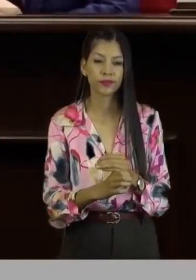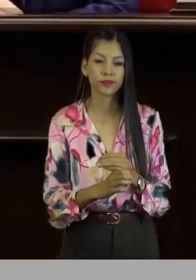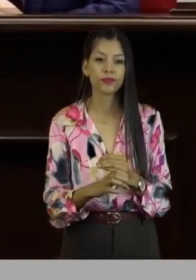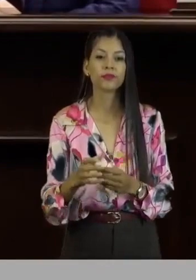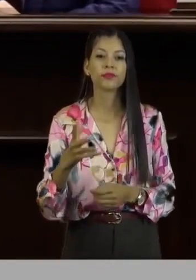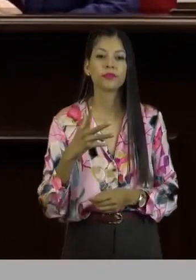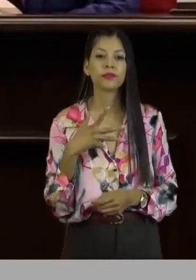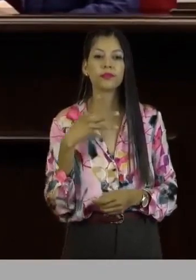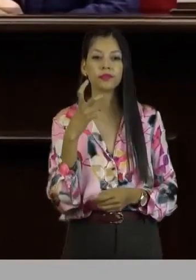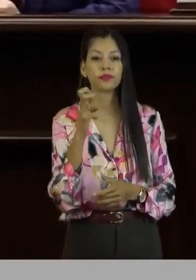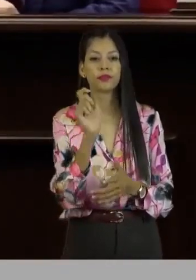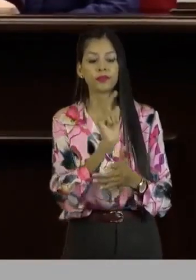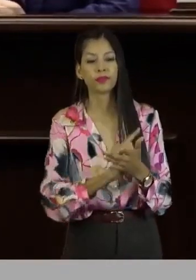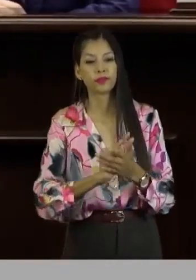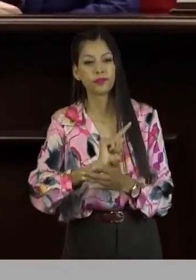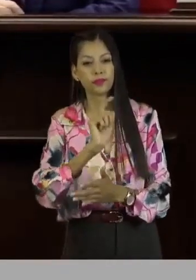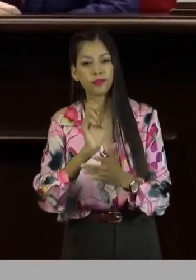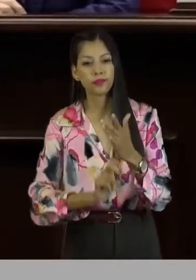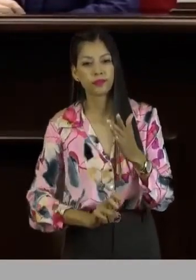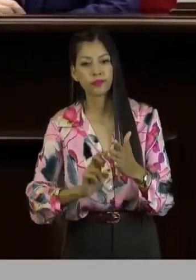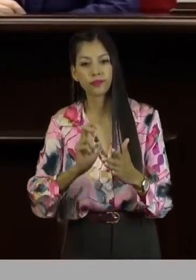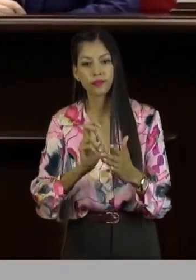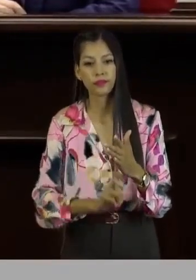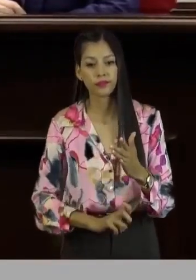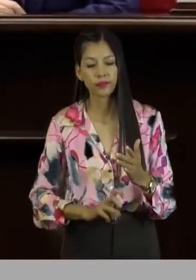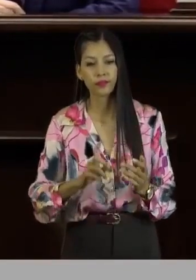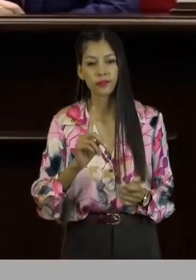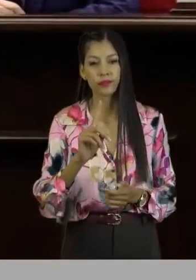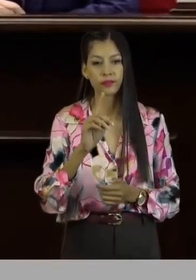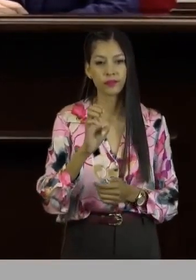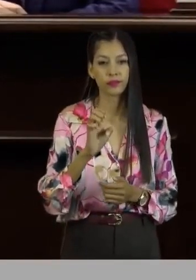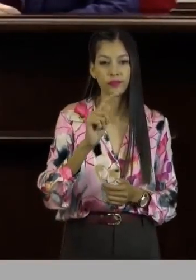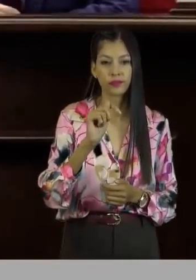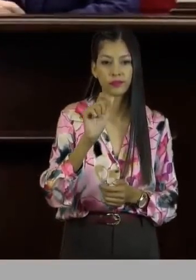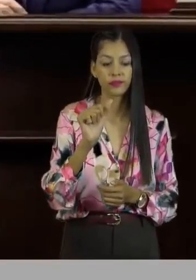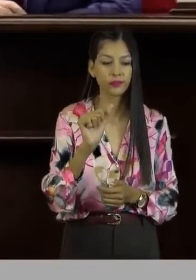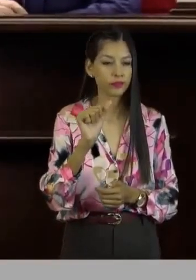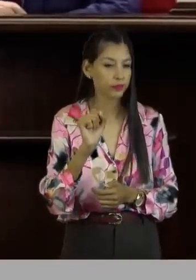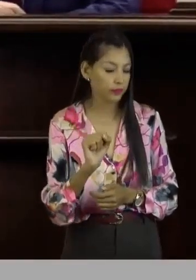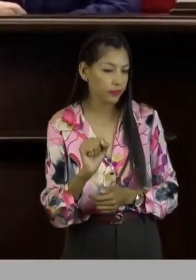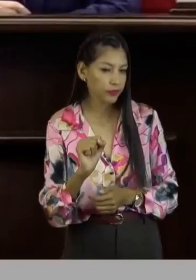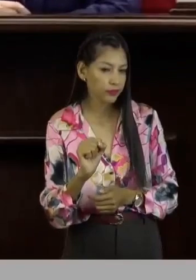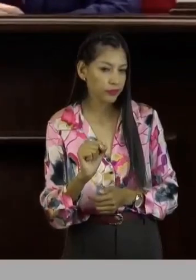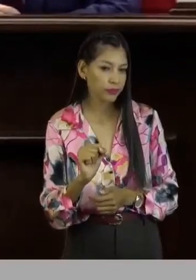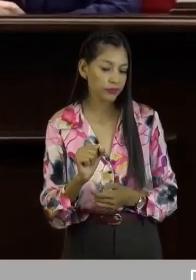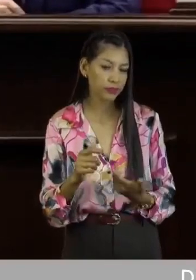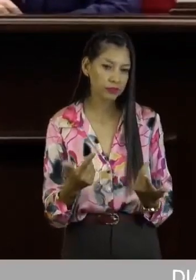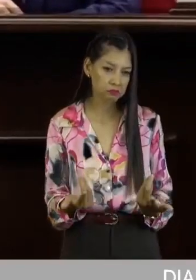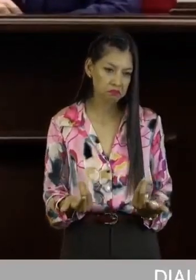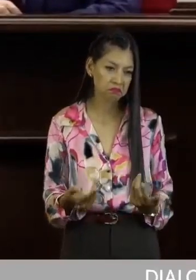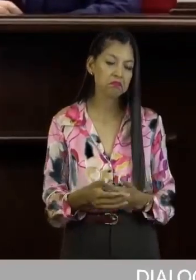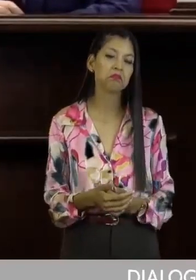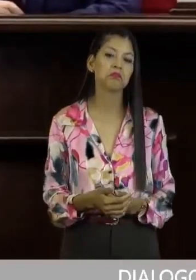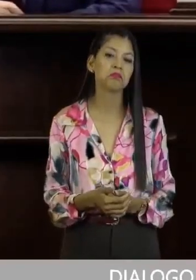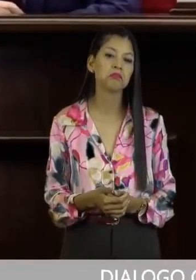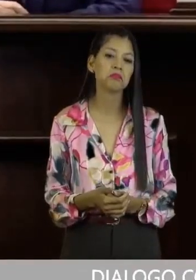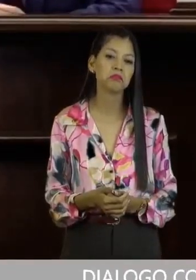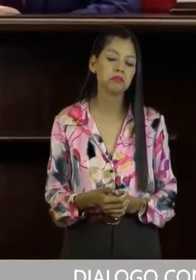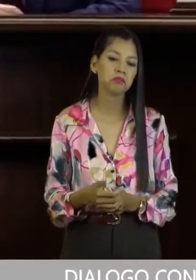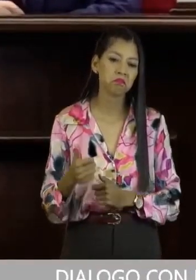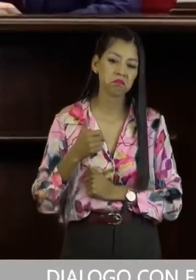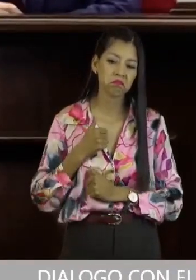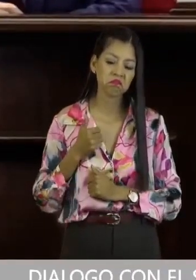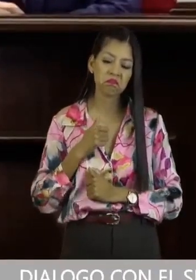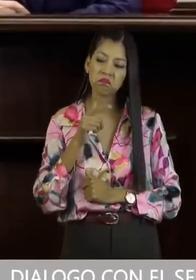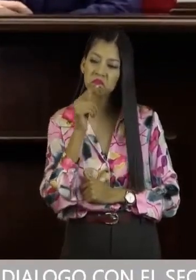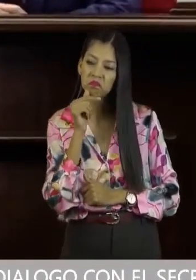esta reforma detalla la manera en la que la Fuerza Armada Permanente debe de